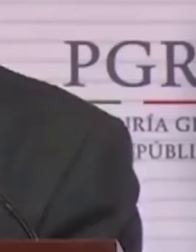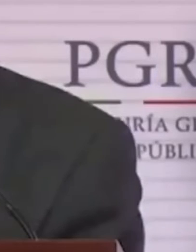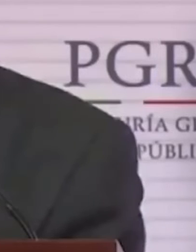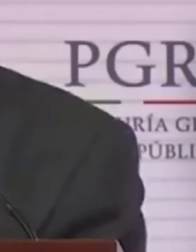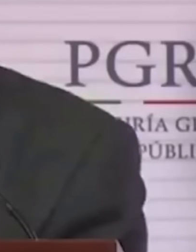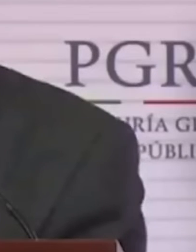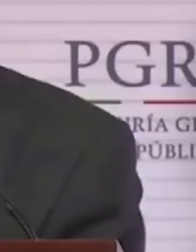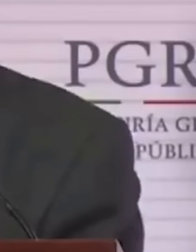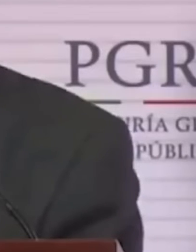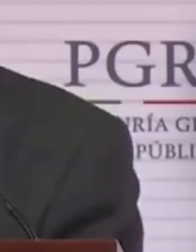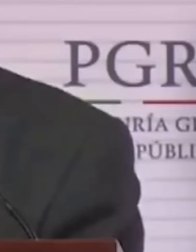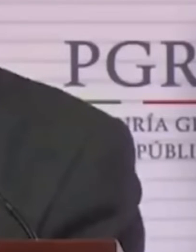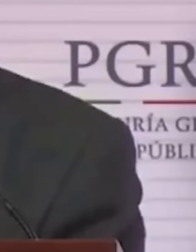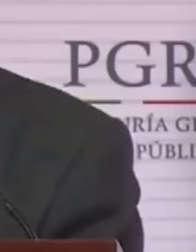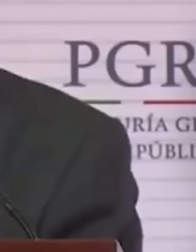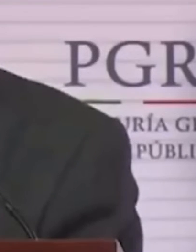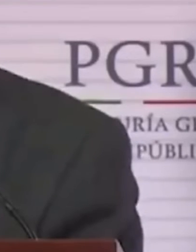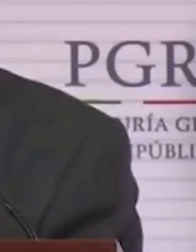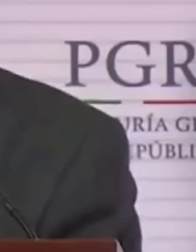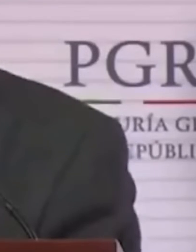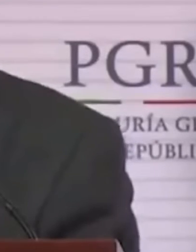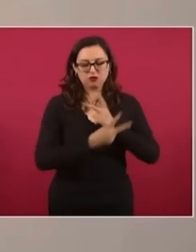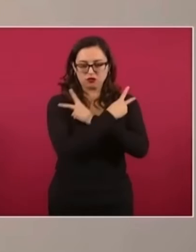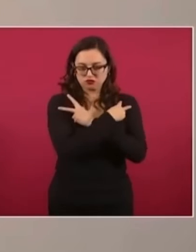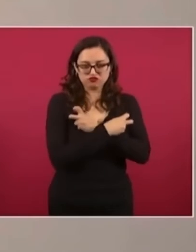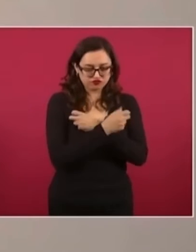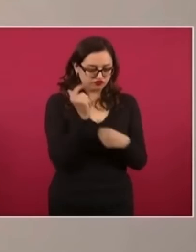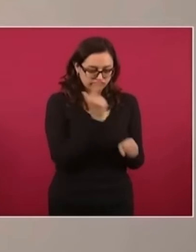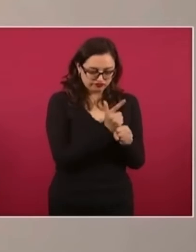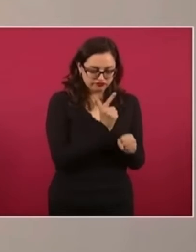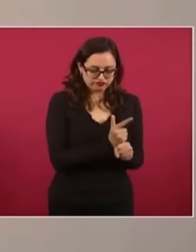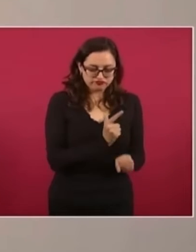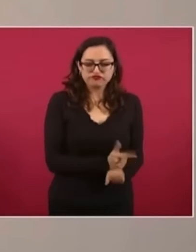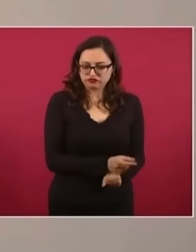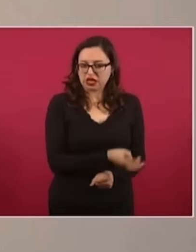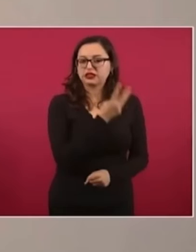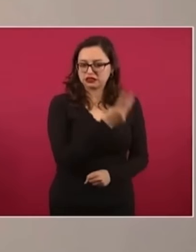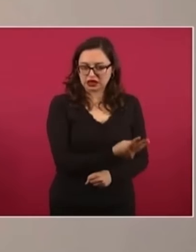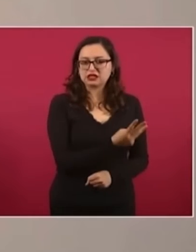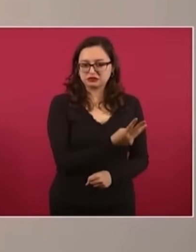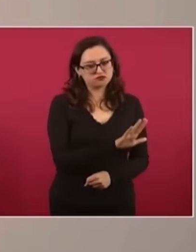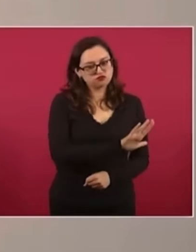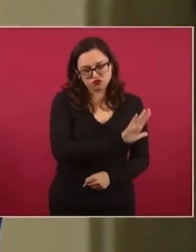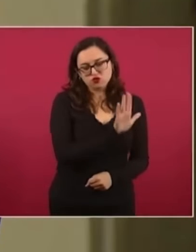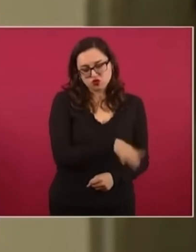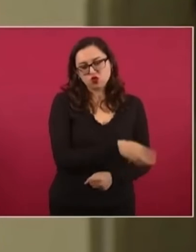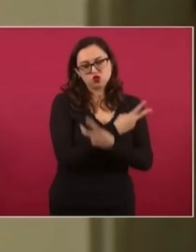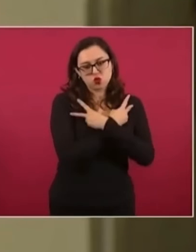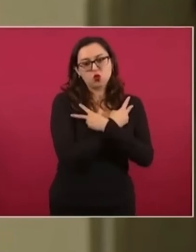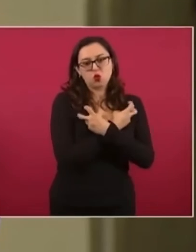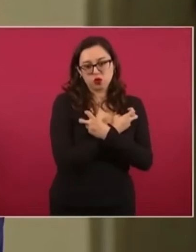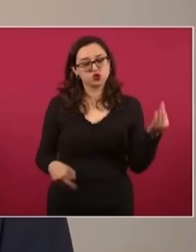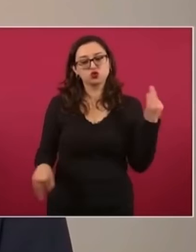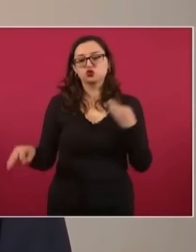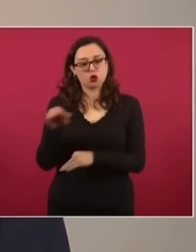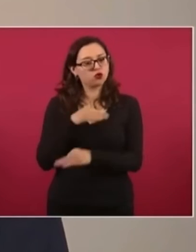vida, incinerados y arrojados al río San Juan. Que no hay indicio alguno de que los estudiantes se encuentran con